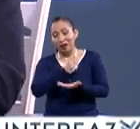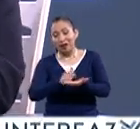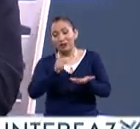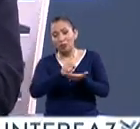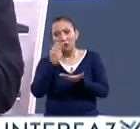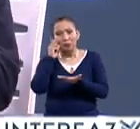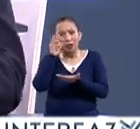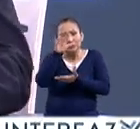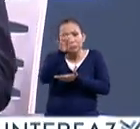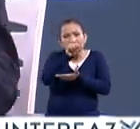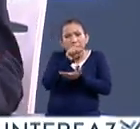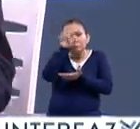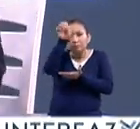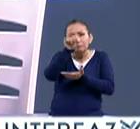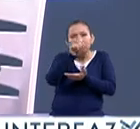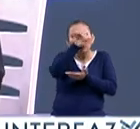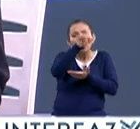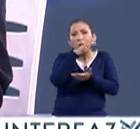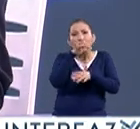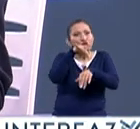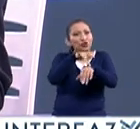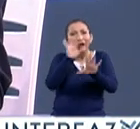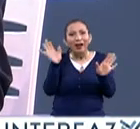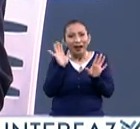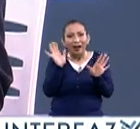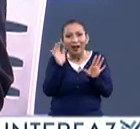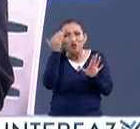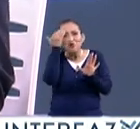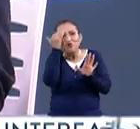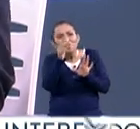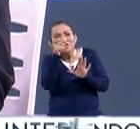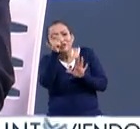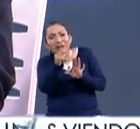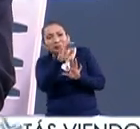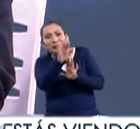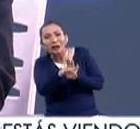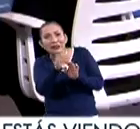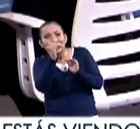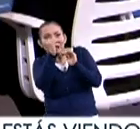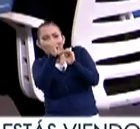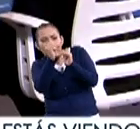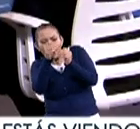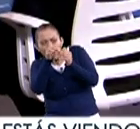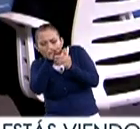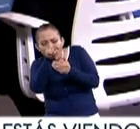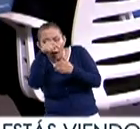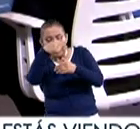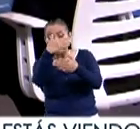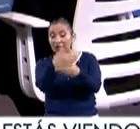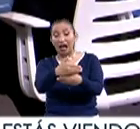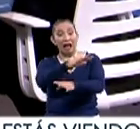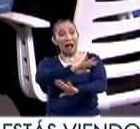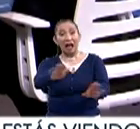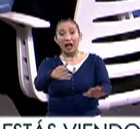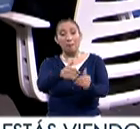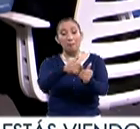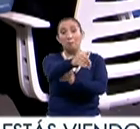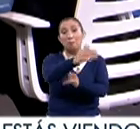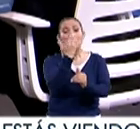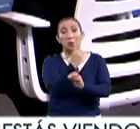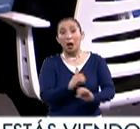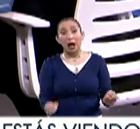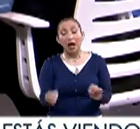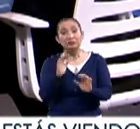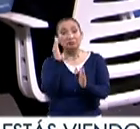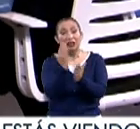atrapar lo intangible, lo que no conocemos, ese límite, ese hasta aquí, ese ya no más,